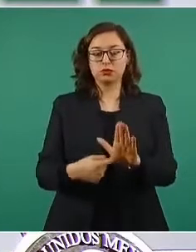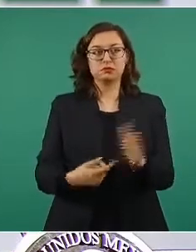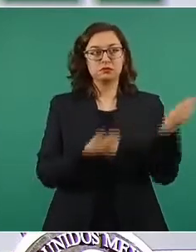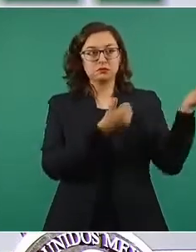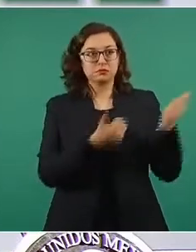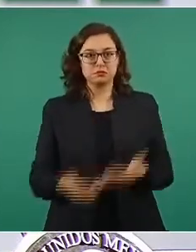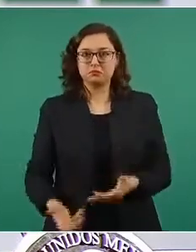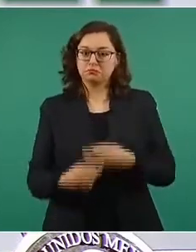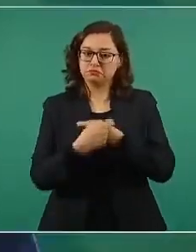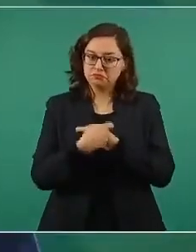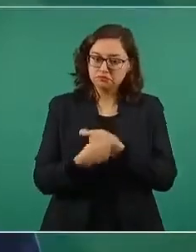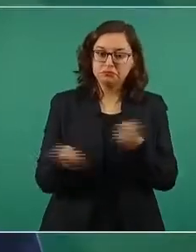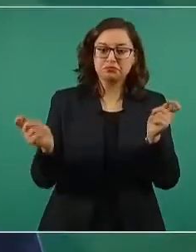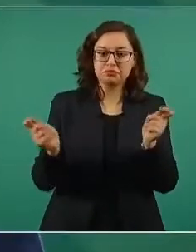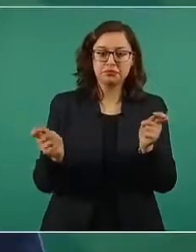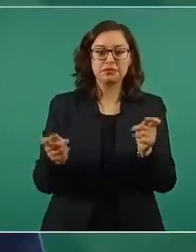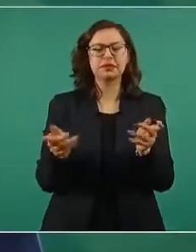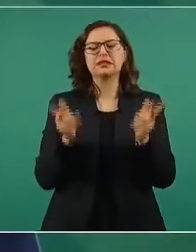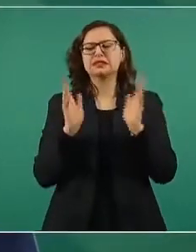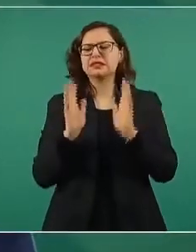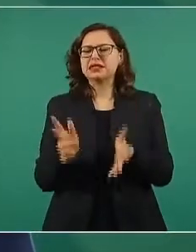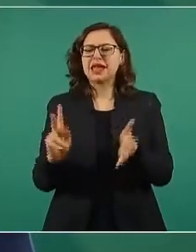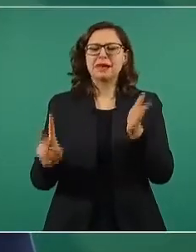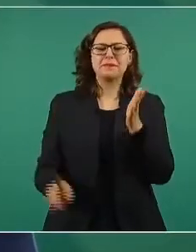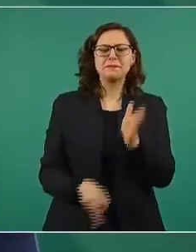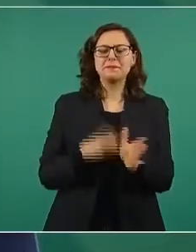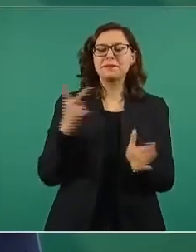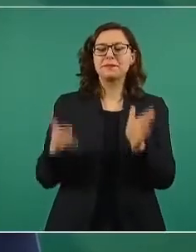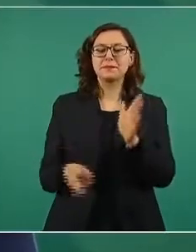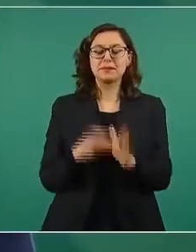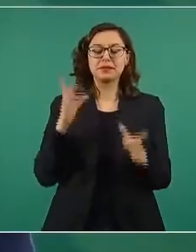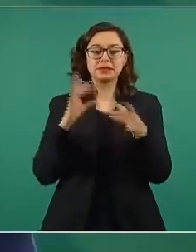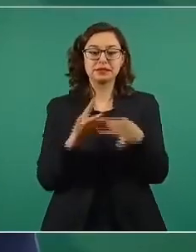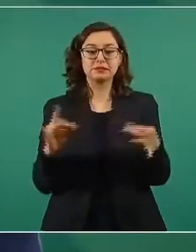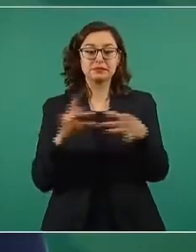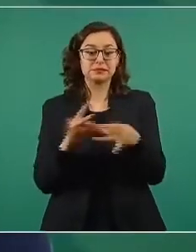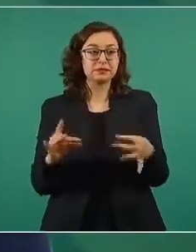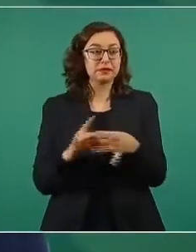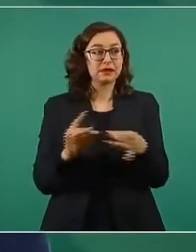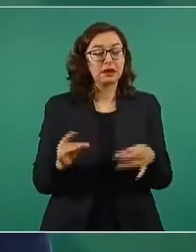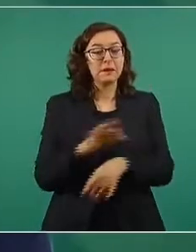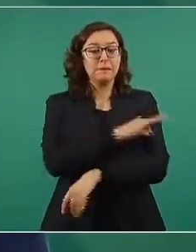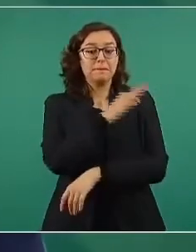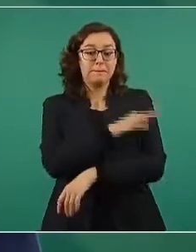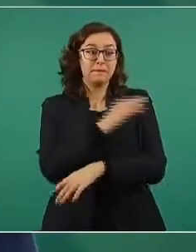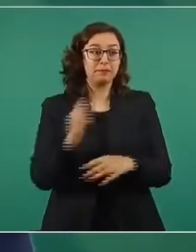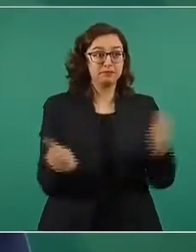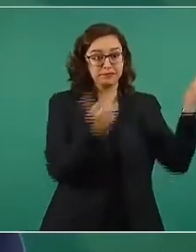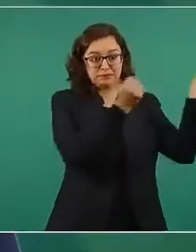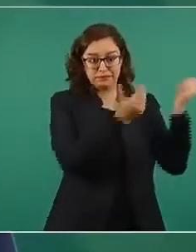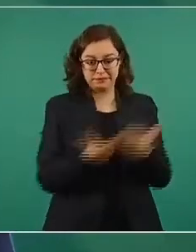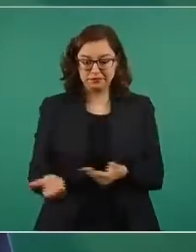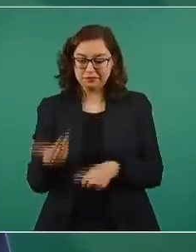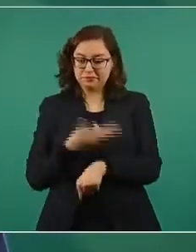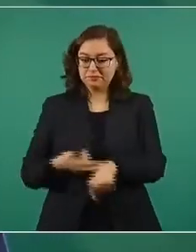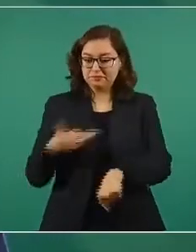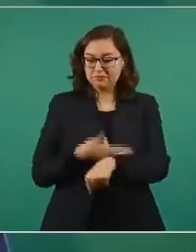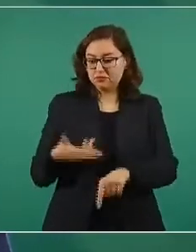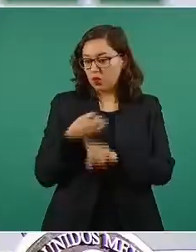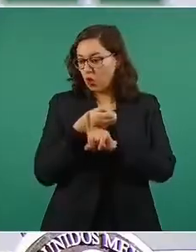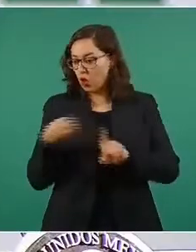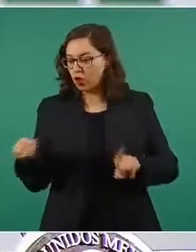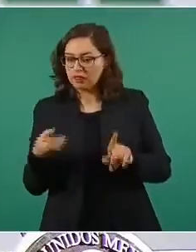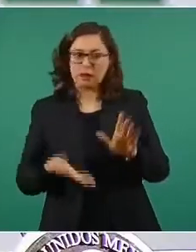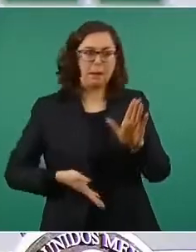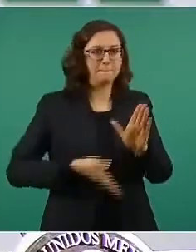inmediata. Ya hemos explicado en múltiples ocasiones que tan pronto llegan, tan pronto se van, y enseguida el general secretario